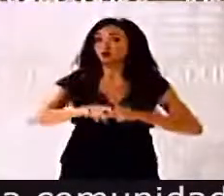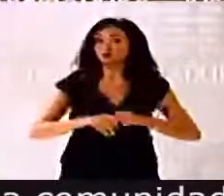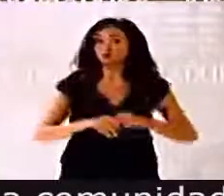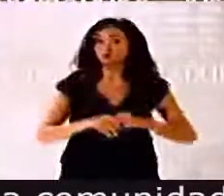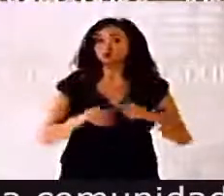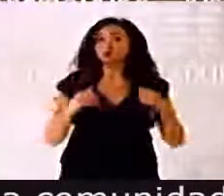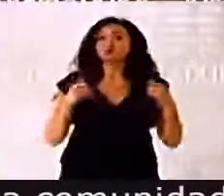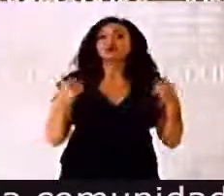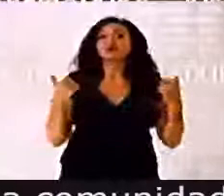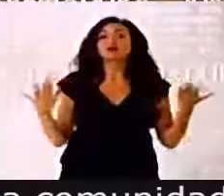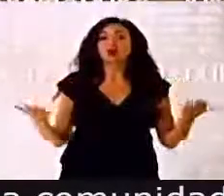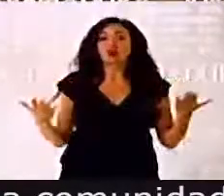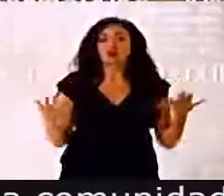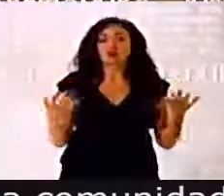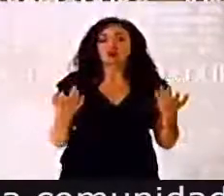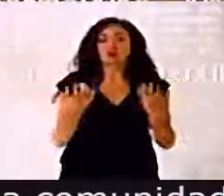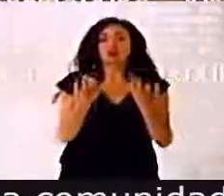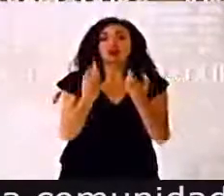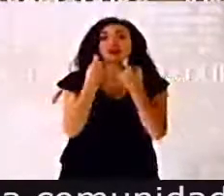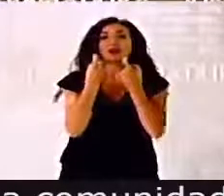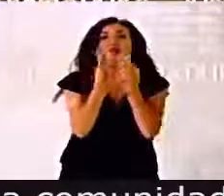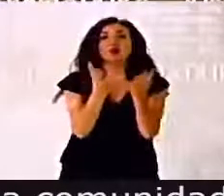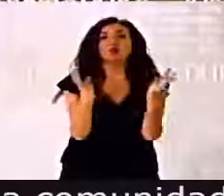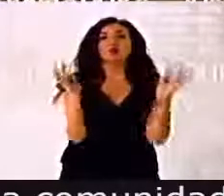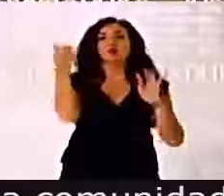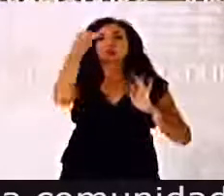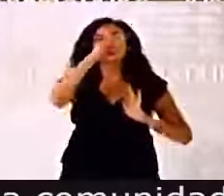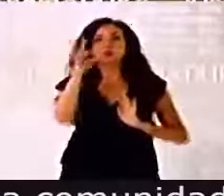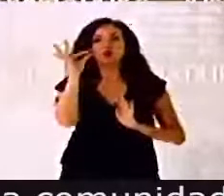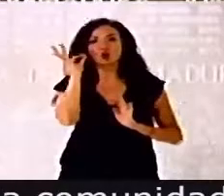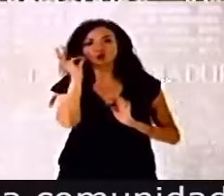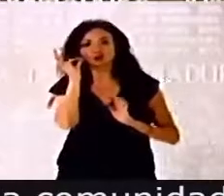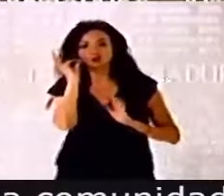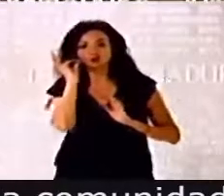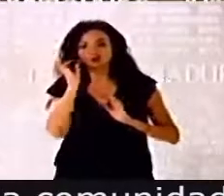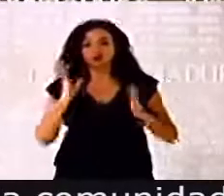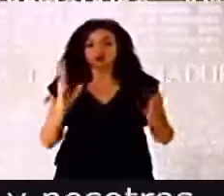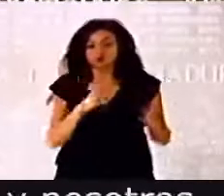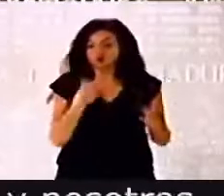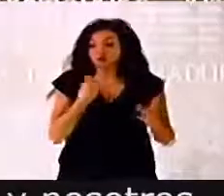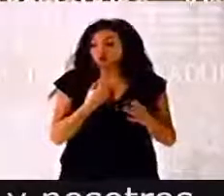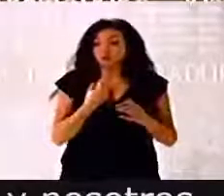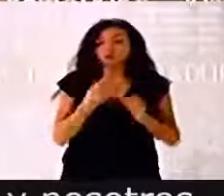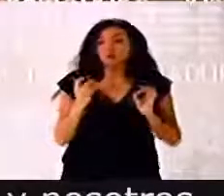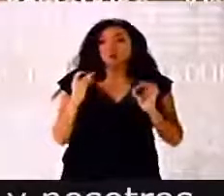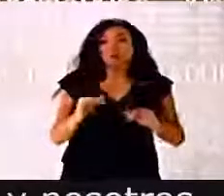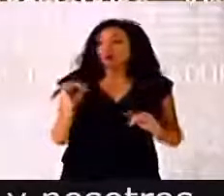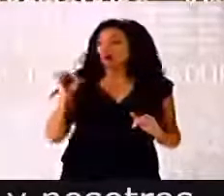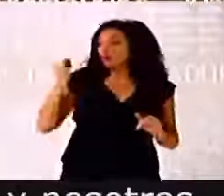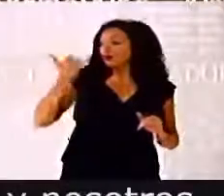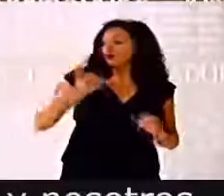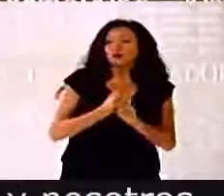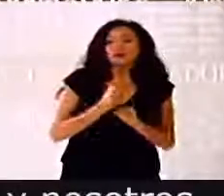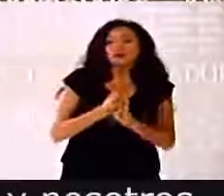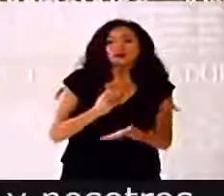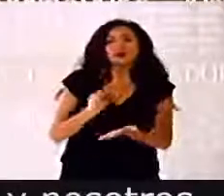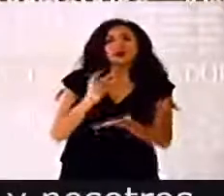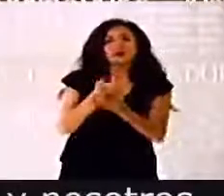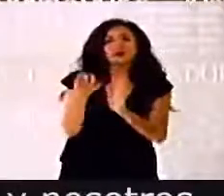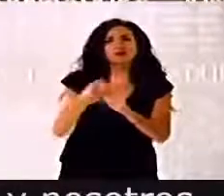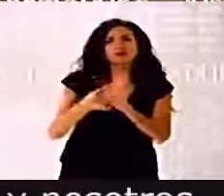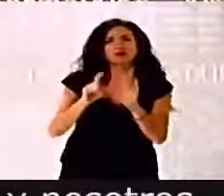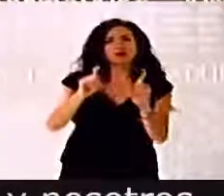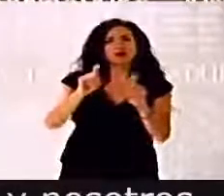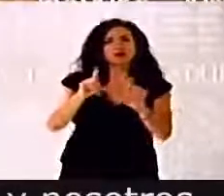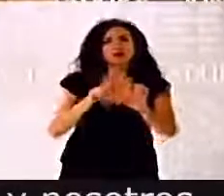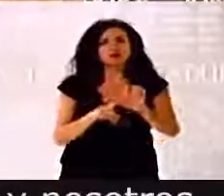que es el alumno y el alumno. Y nosotros vamos a, como venimos trabajando en los últimos años, a apostar por la calidad de la educación en